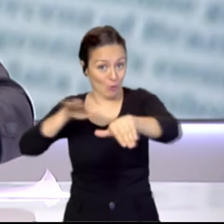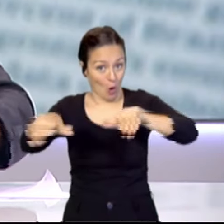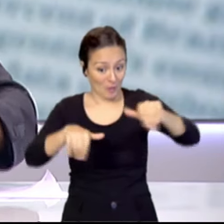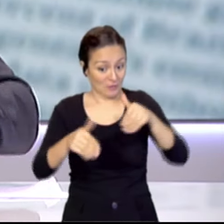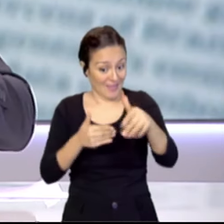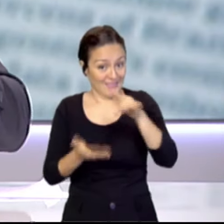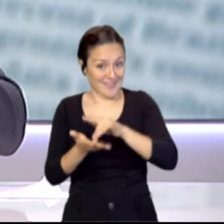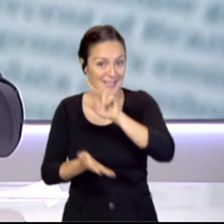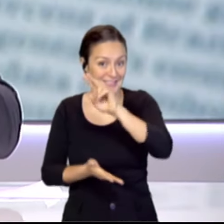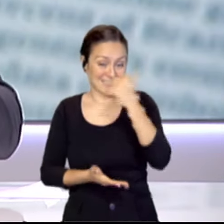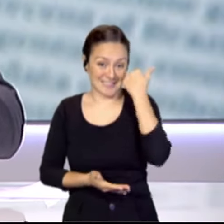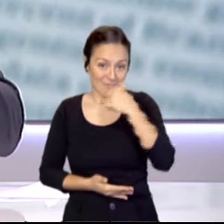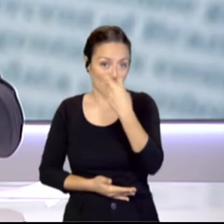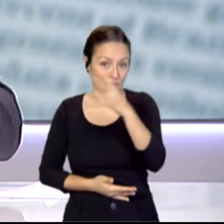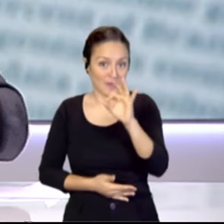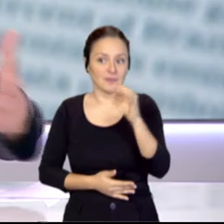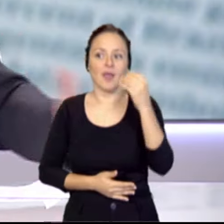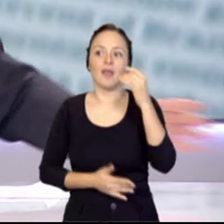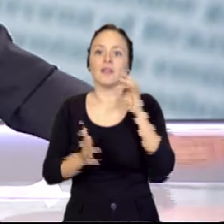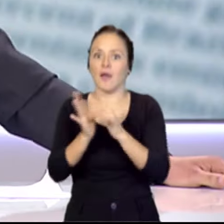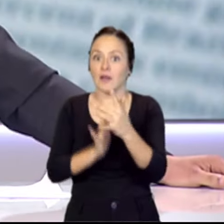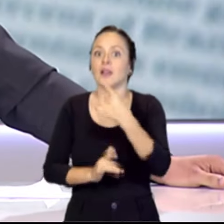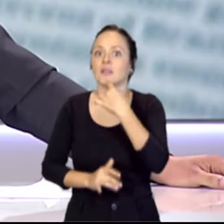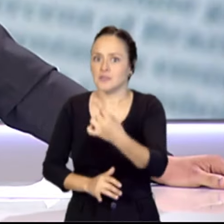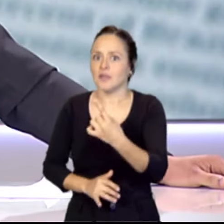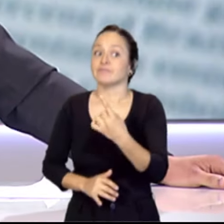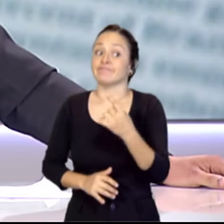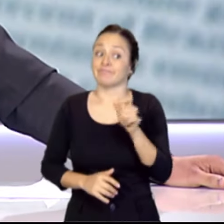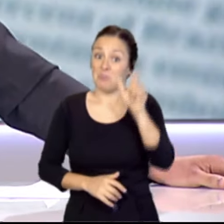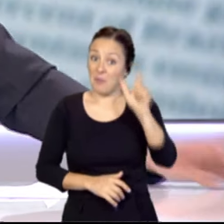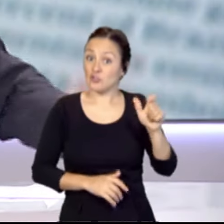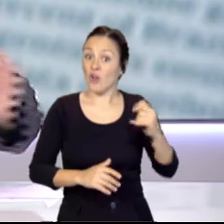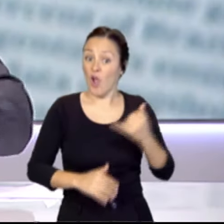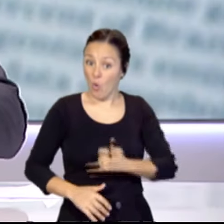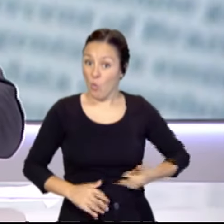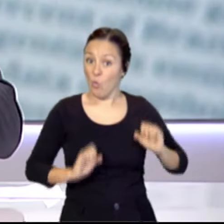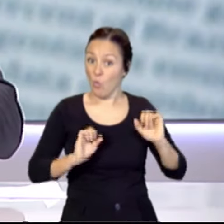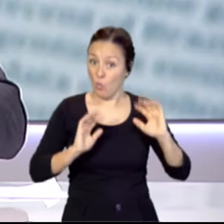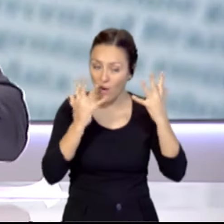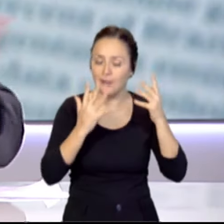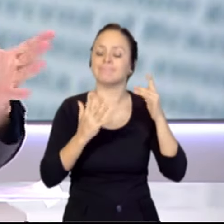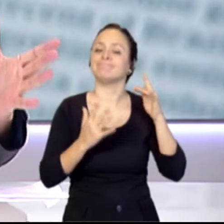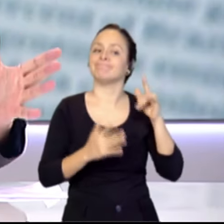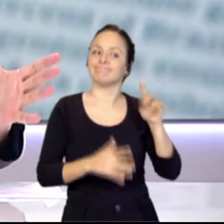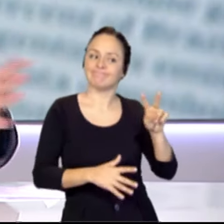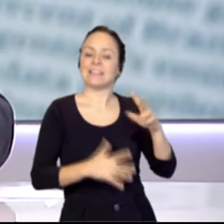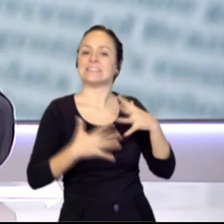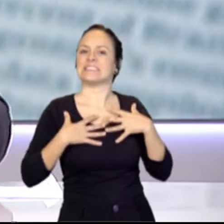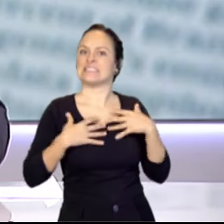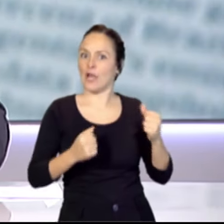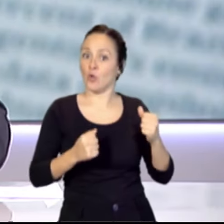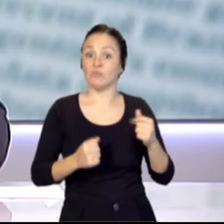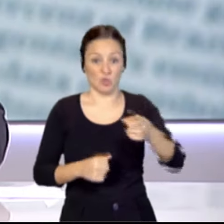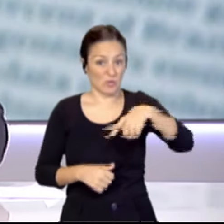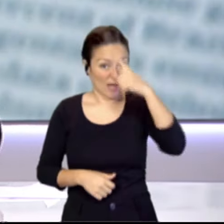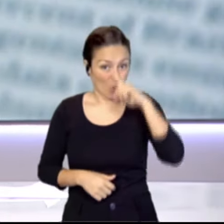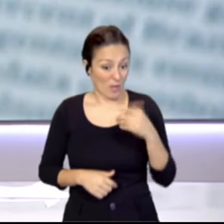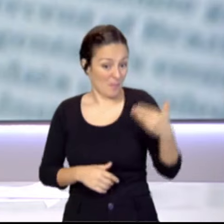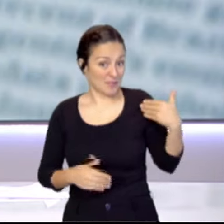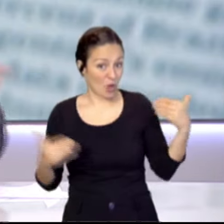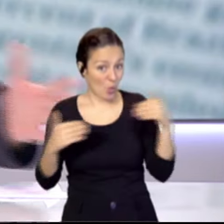próximo sábado de que eh la salud de las personas que estaban ya en esa huelga de hambre recordemos que comenzó es huelga el pasado jueves ya empezaba a